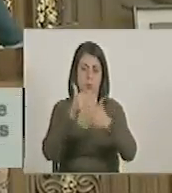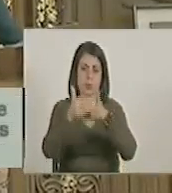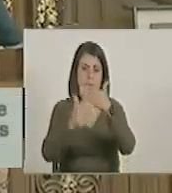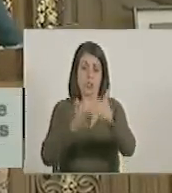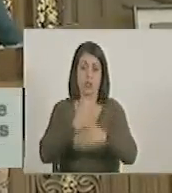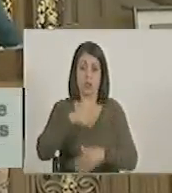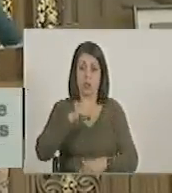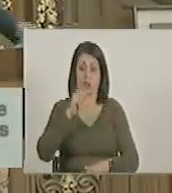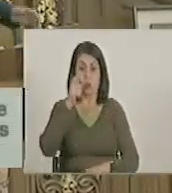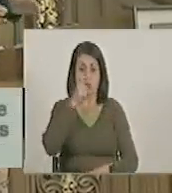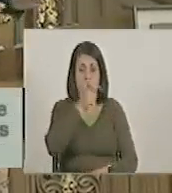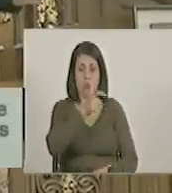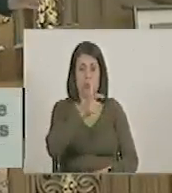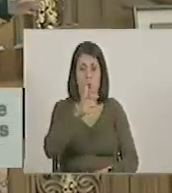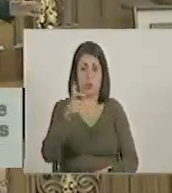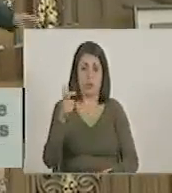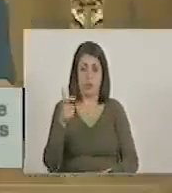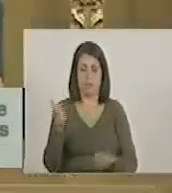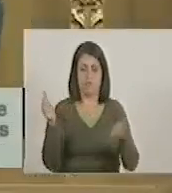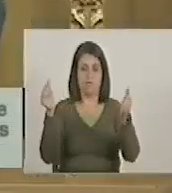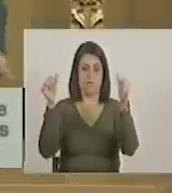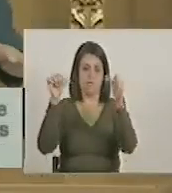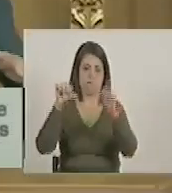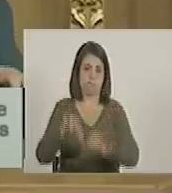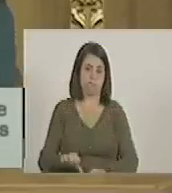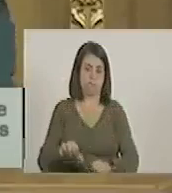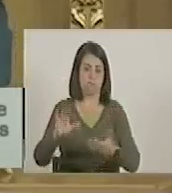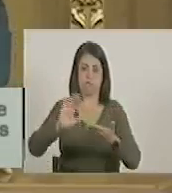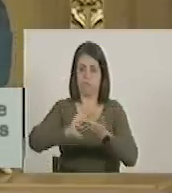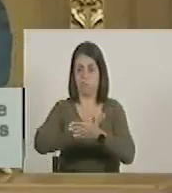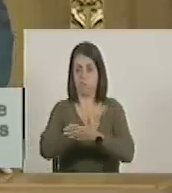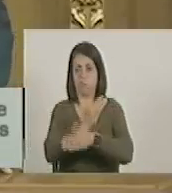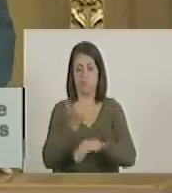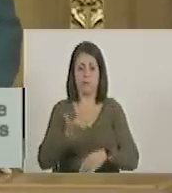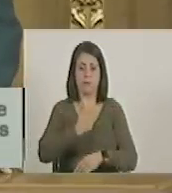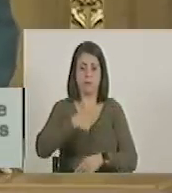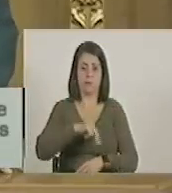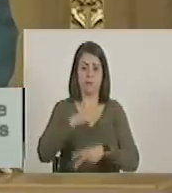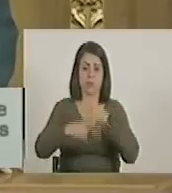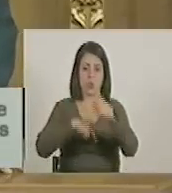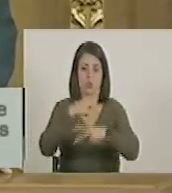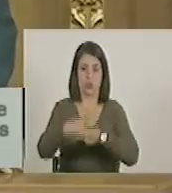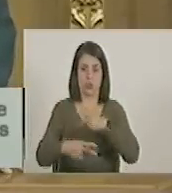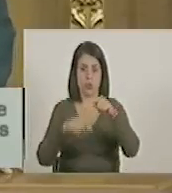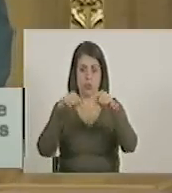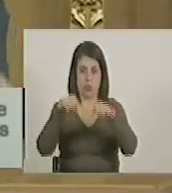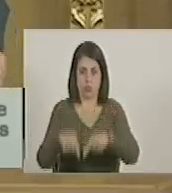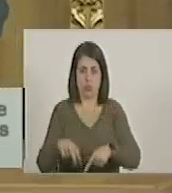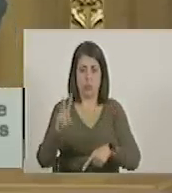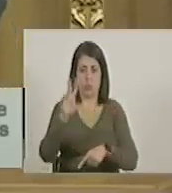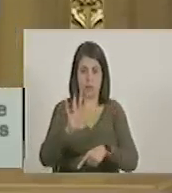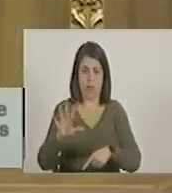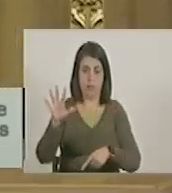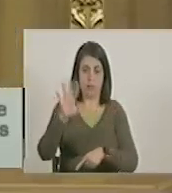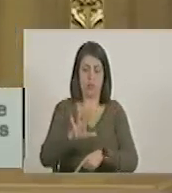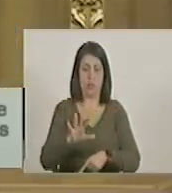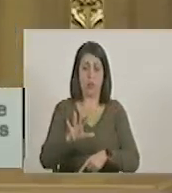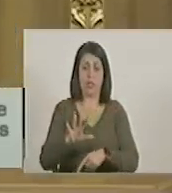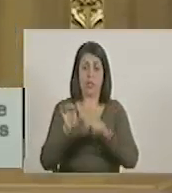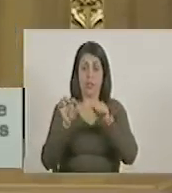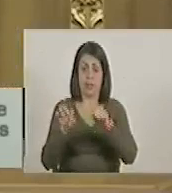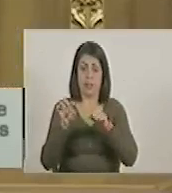pueblo. Ha destartalado, ha devastado buena parte del aparato productivo y